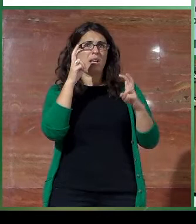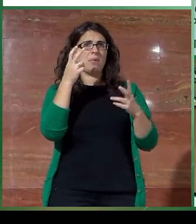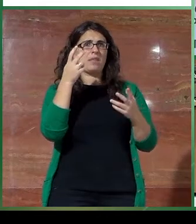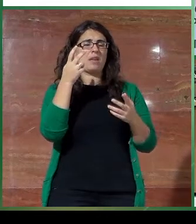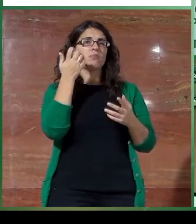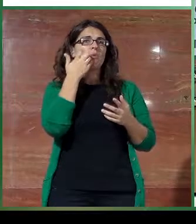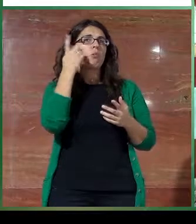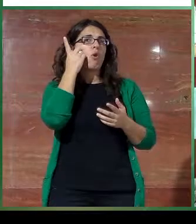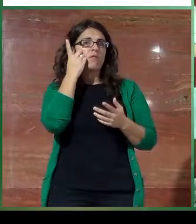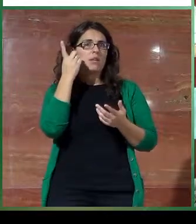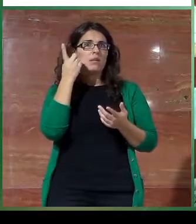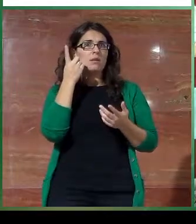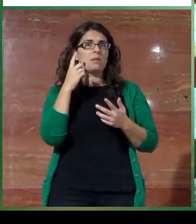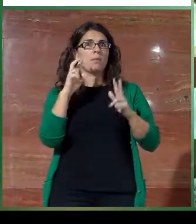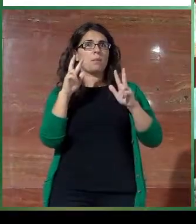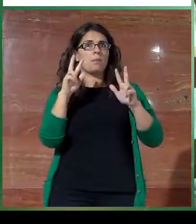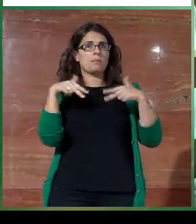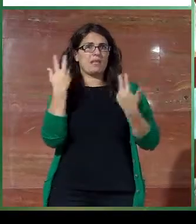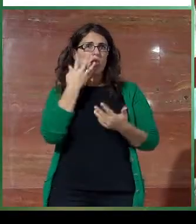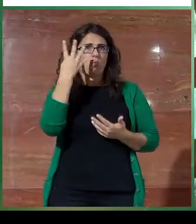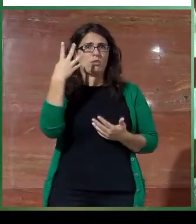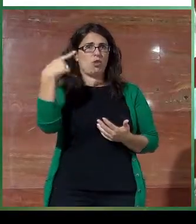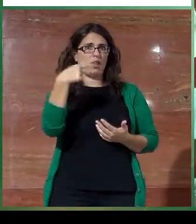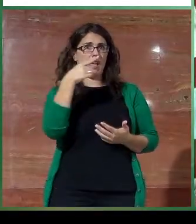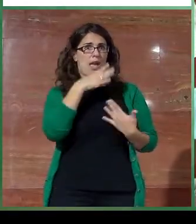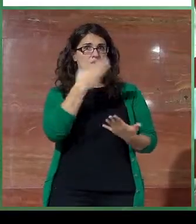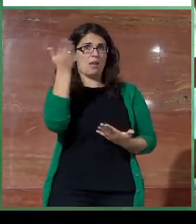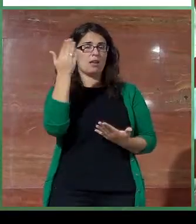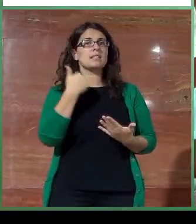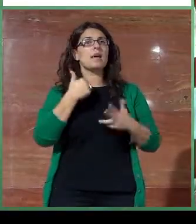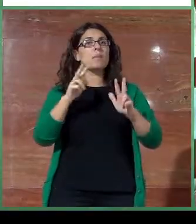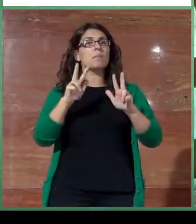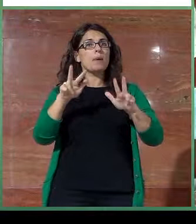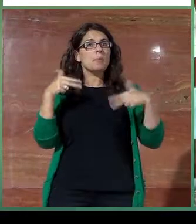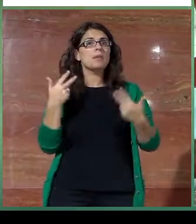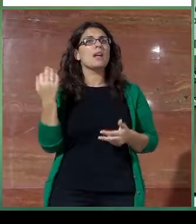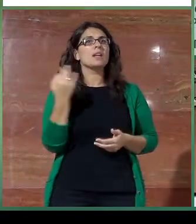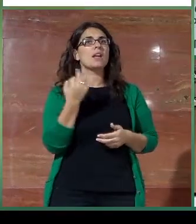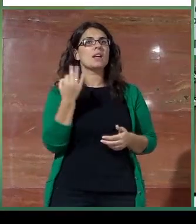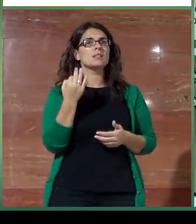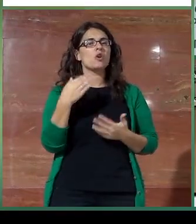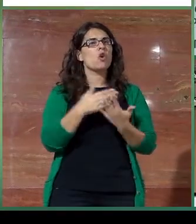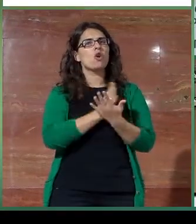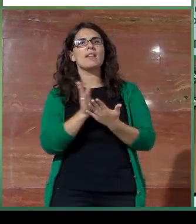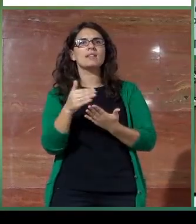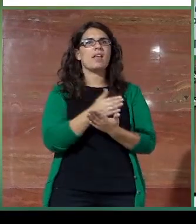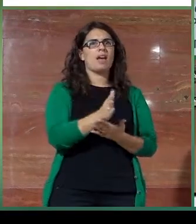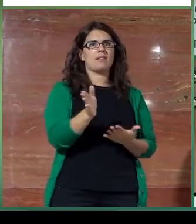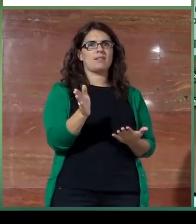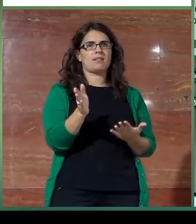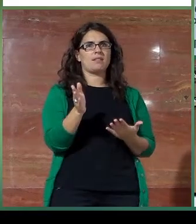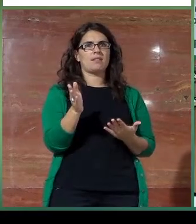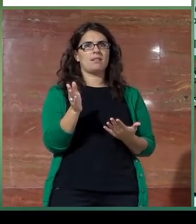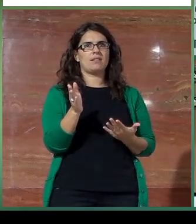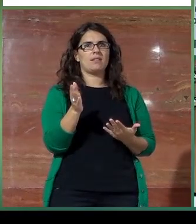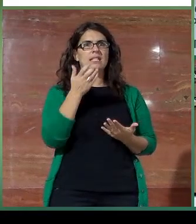teléfono móvil, con la cuarta generación que vienen ahora. Nos van a hacer orientarnos si nos